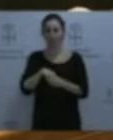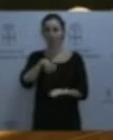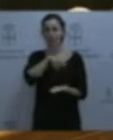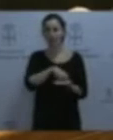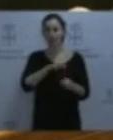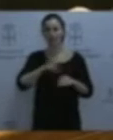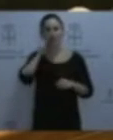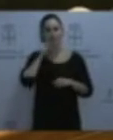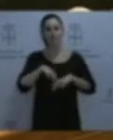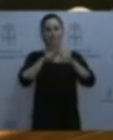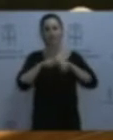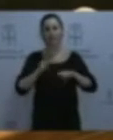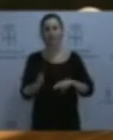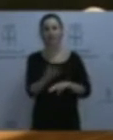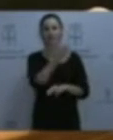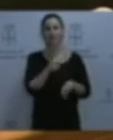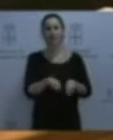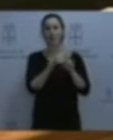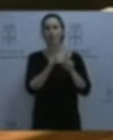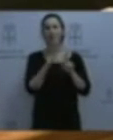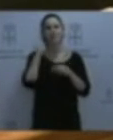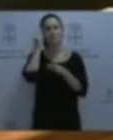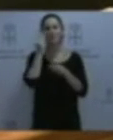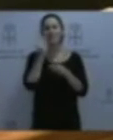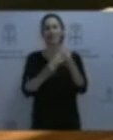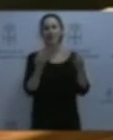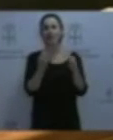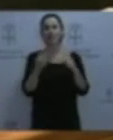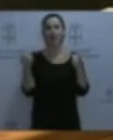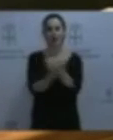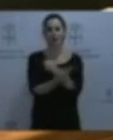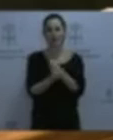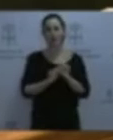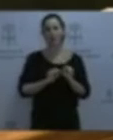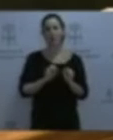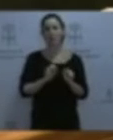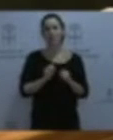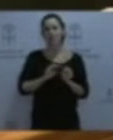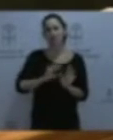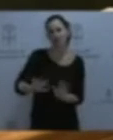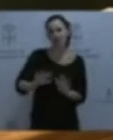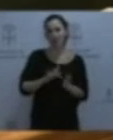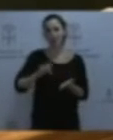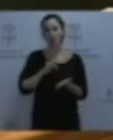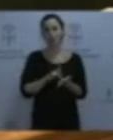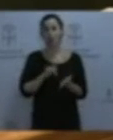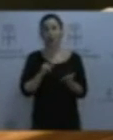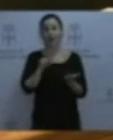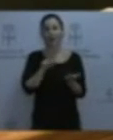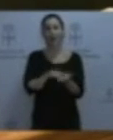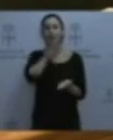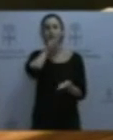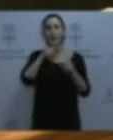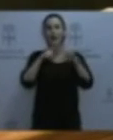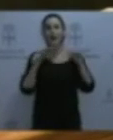Inspección Educativa está dejando pasar, ¿qué actuaciones tiene previsto poner en marcha para evitar el tratamiento discriminatorio que se da a la lengua asturiana en los